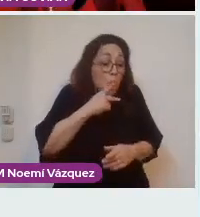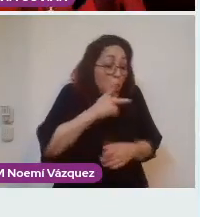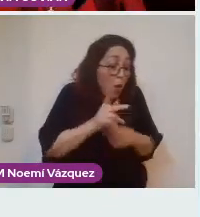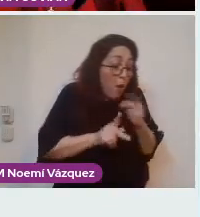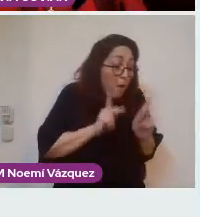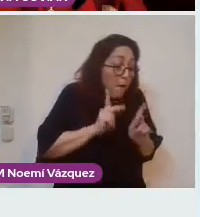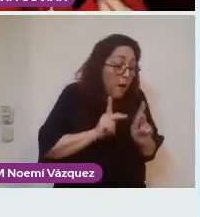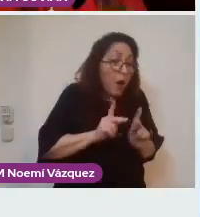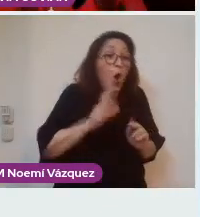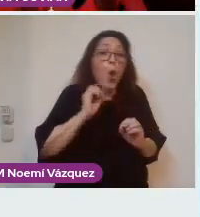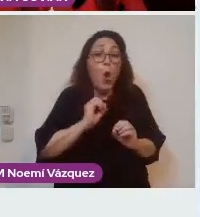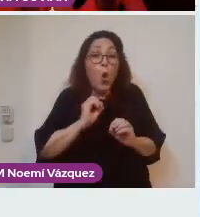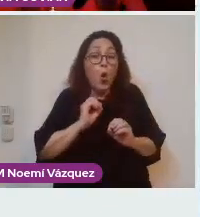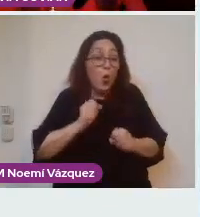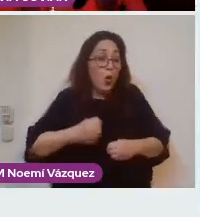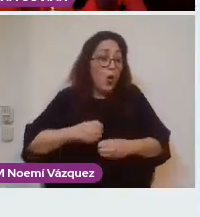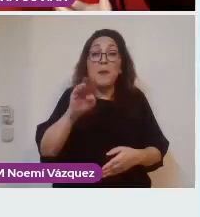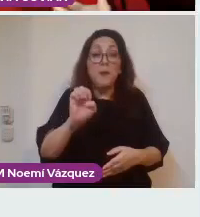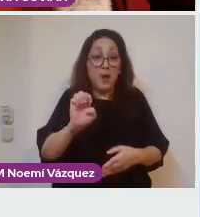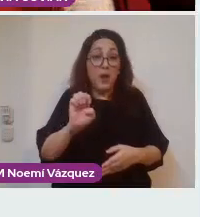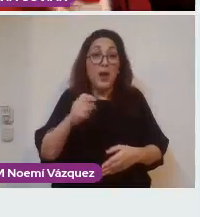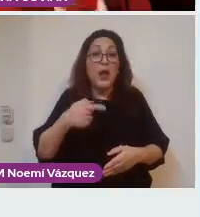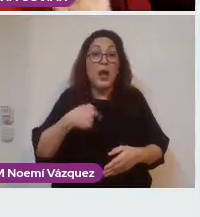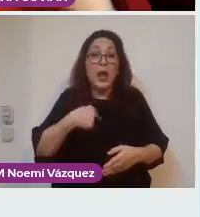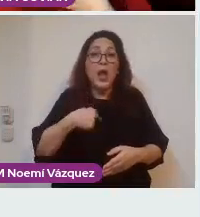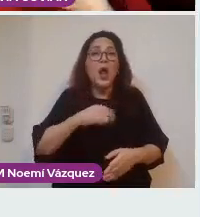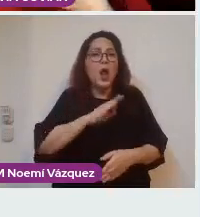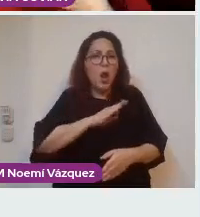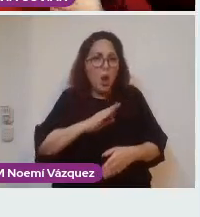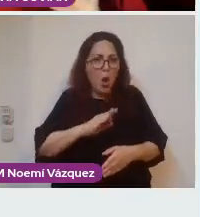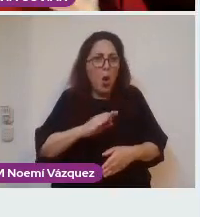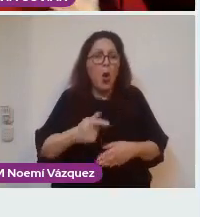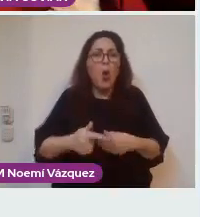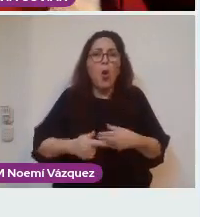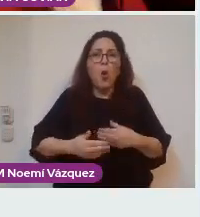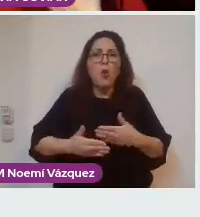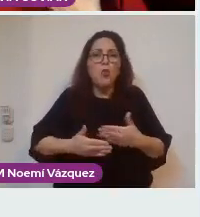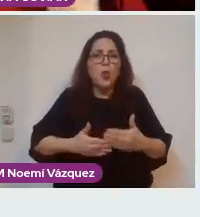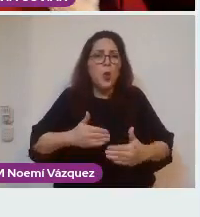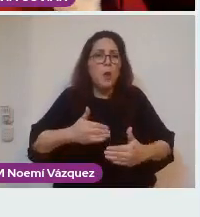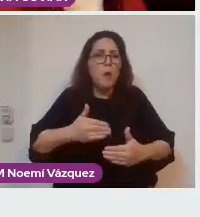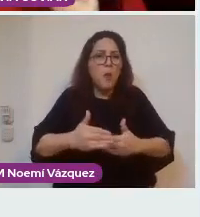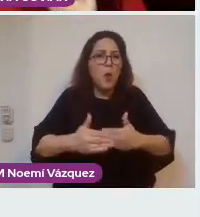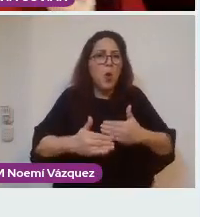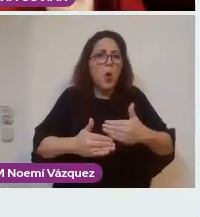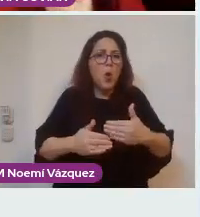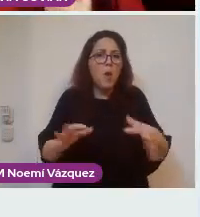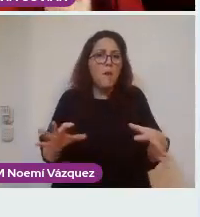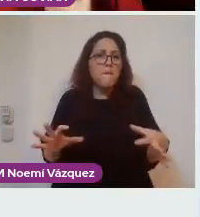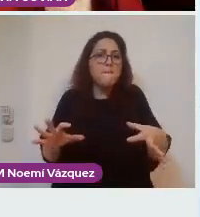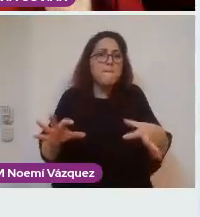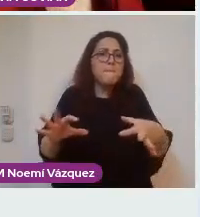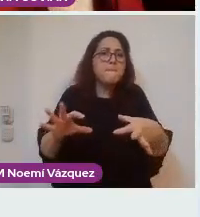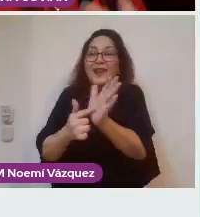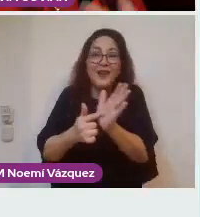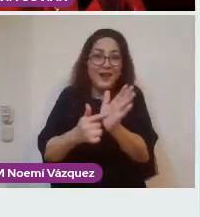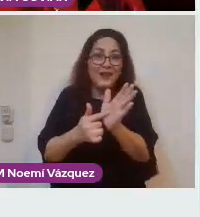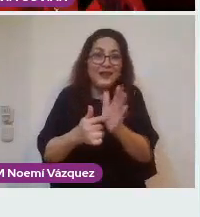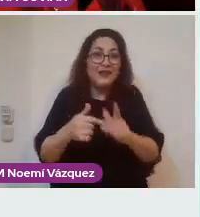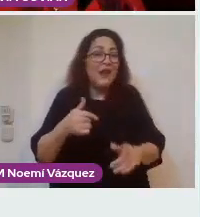buena de empezar a darle la importancia que tiene al alimento y a las relaciones